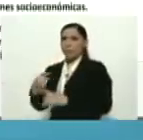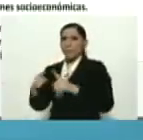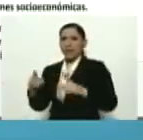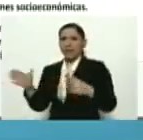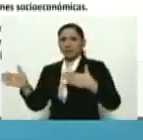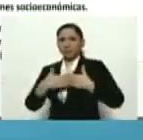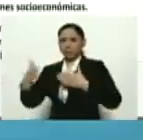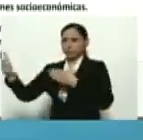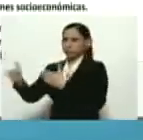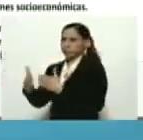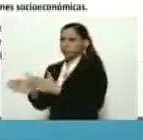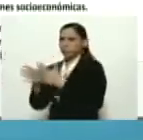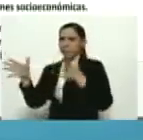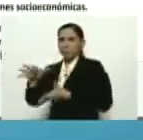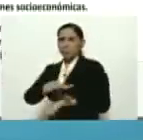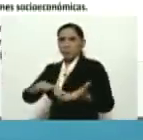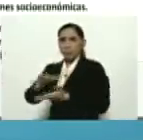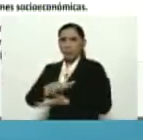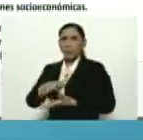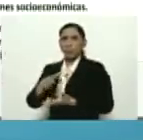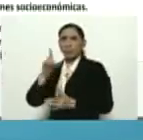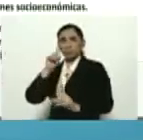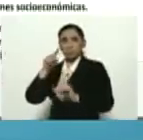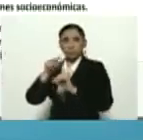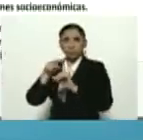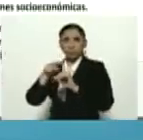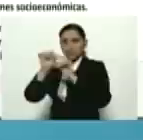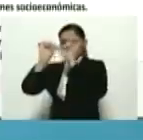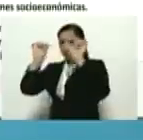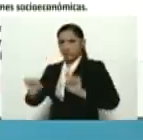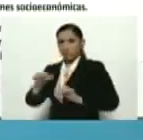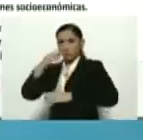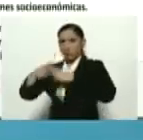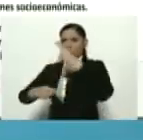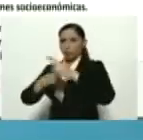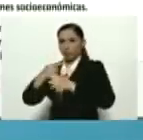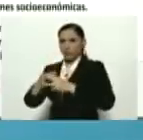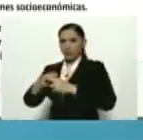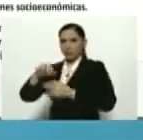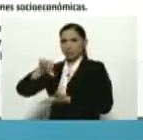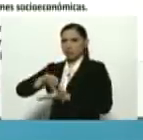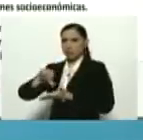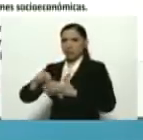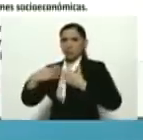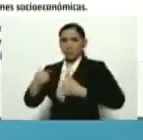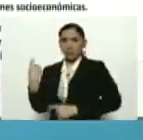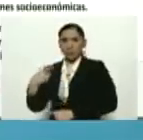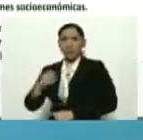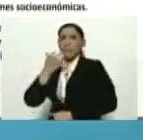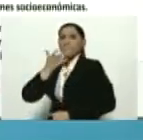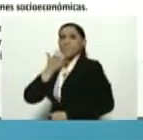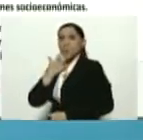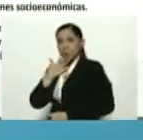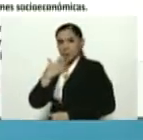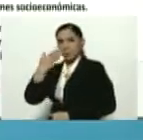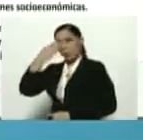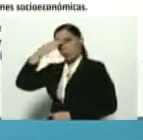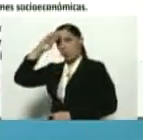esas grandes brechas y llegar a sistemas universales, por ejemplo, de salud, como lo tiene ya, por ejemplo,